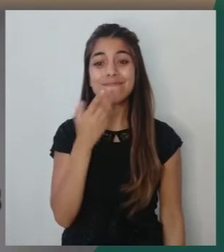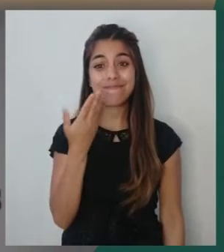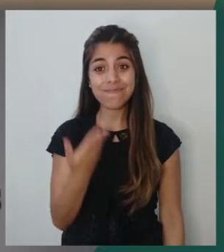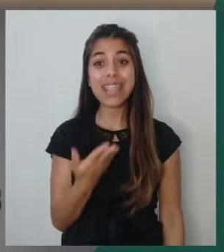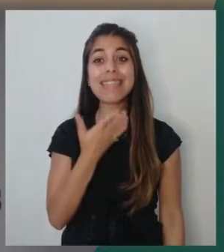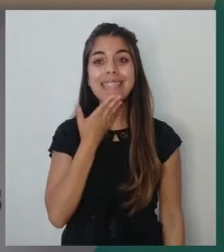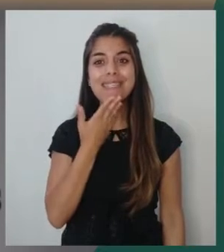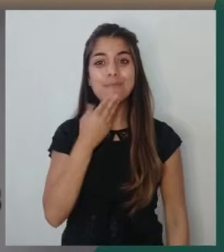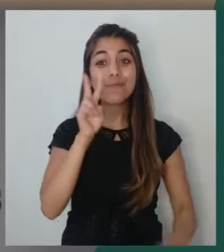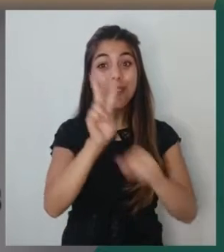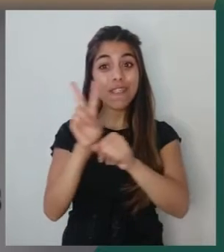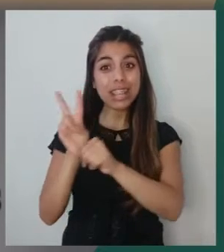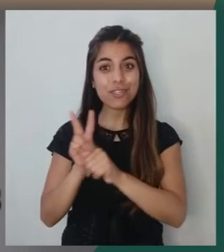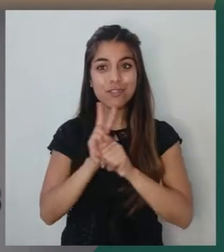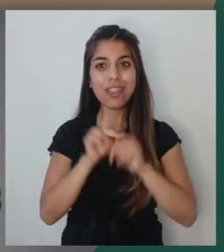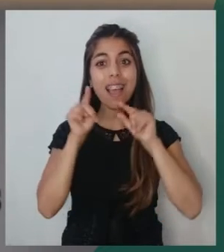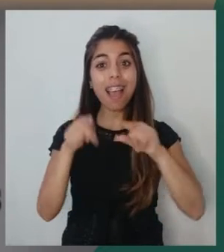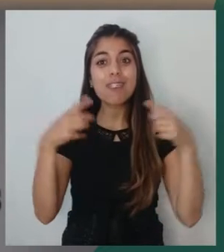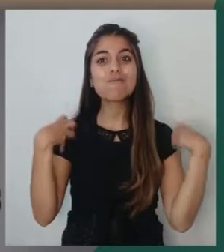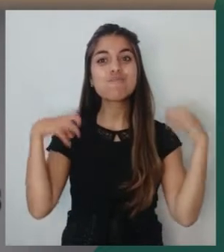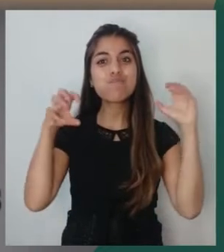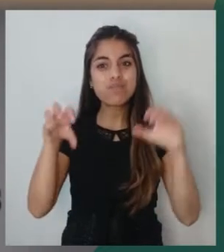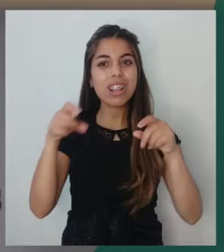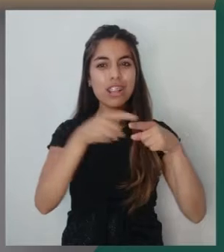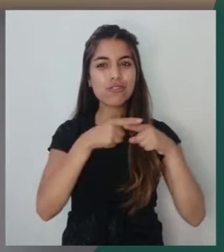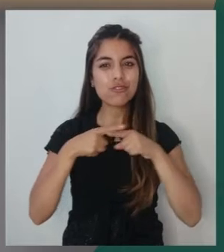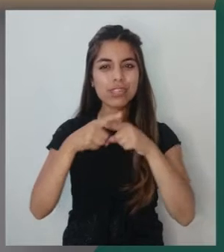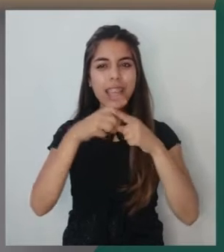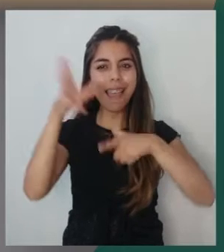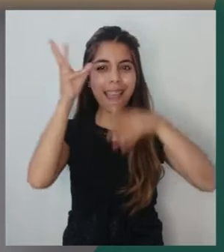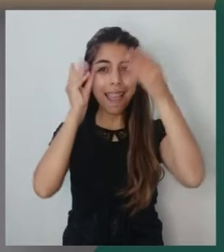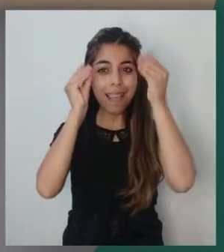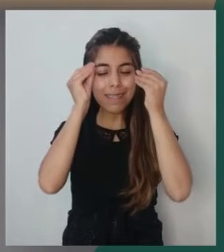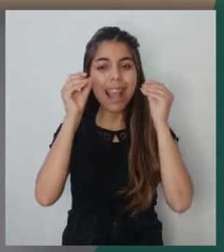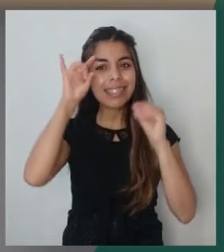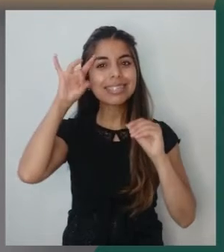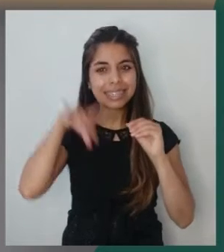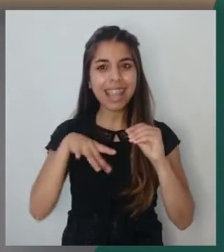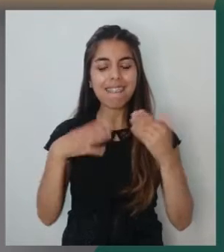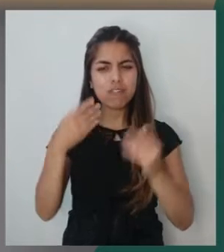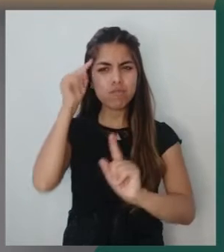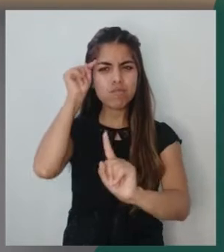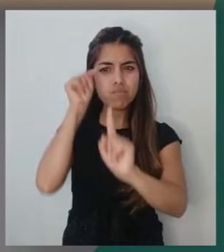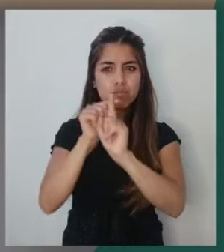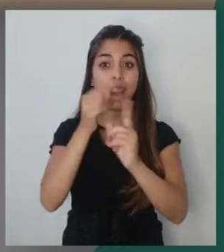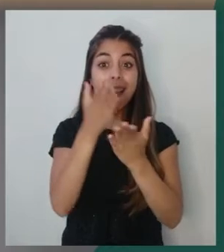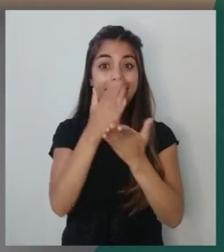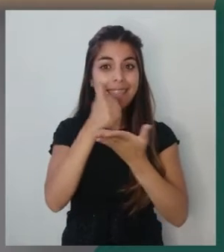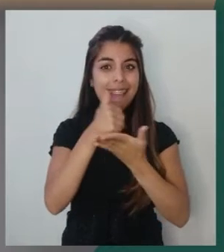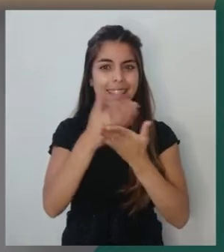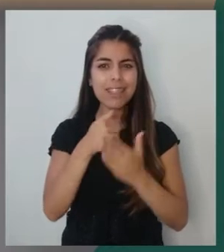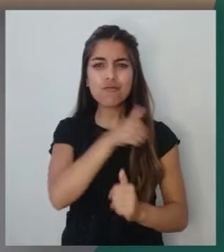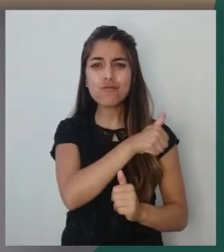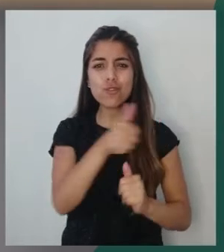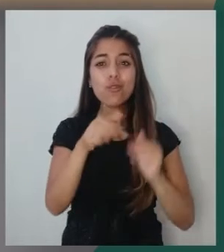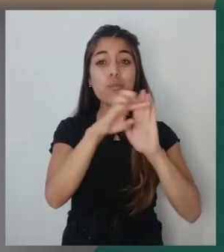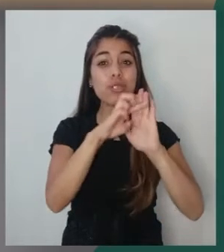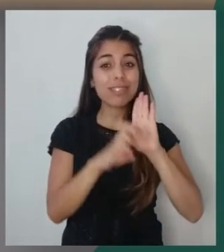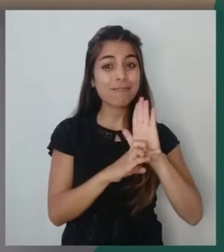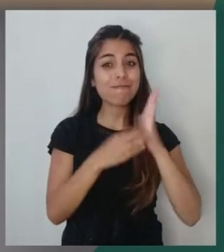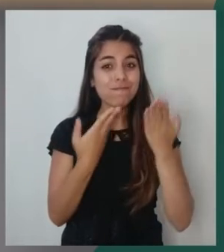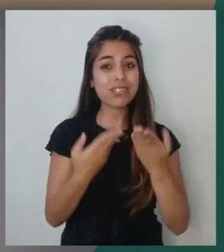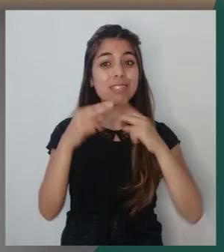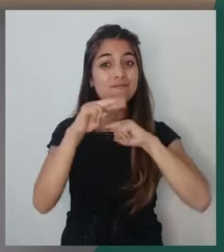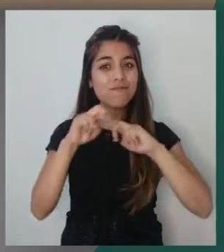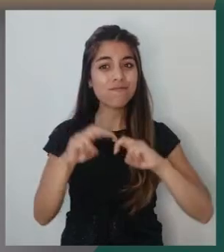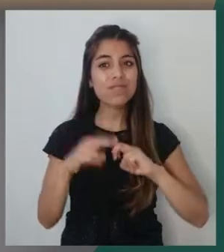estudiantes, sino que también debe formarse en académicos y académicas, para que sea considerada como eje de gestión estratégica de todo proyecto